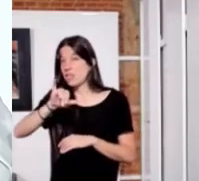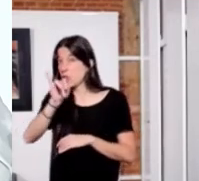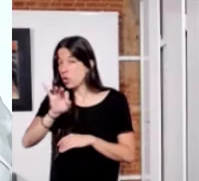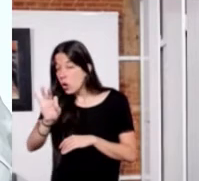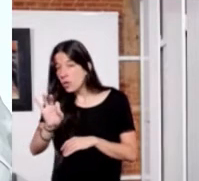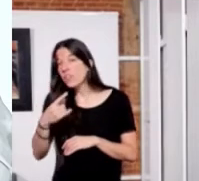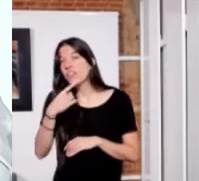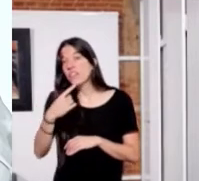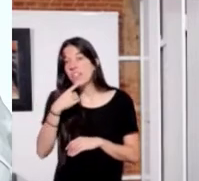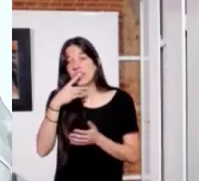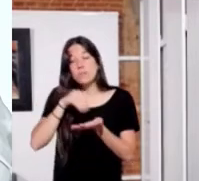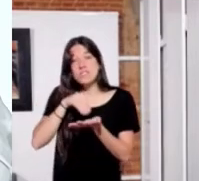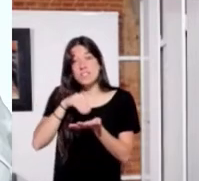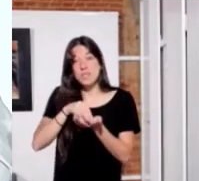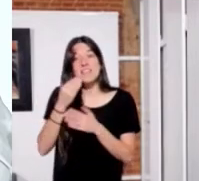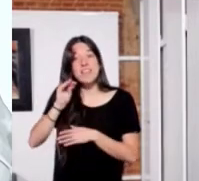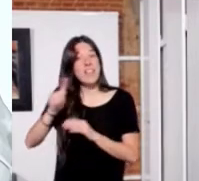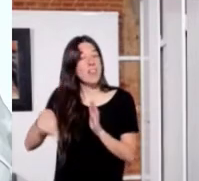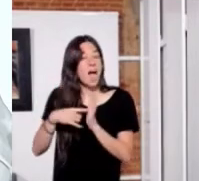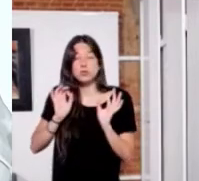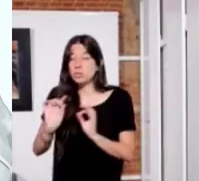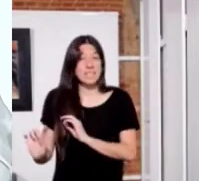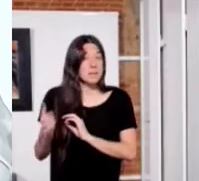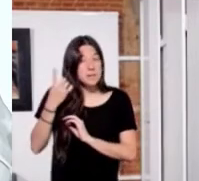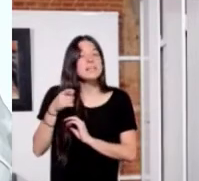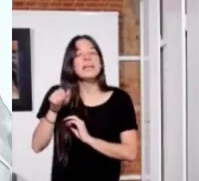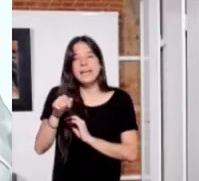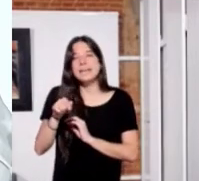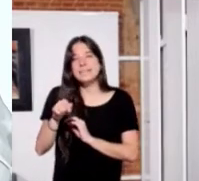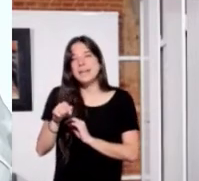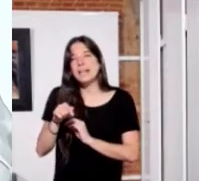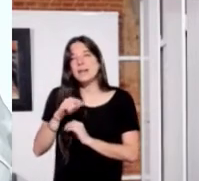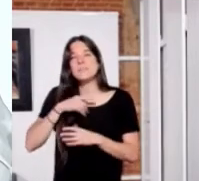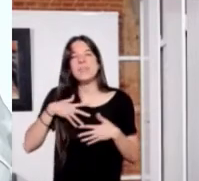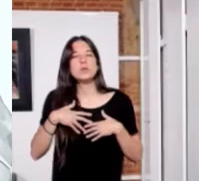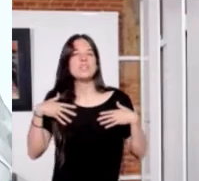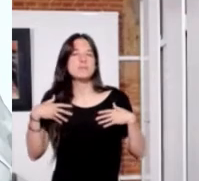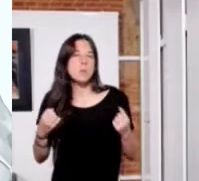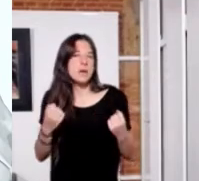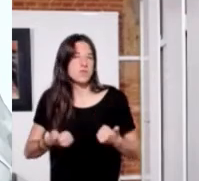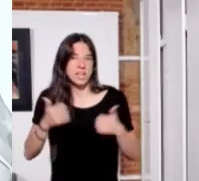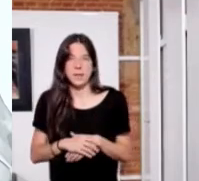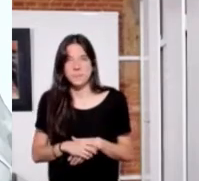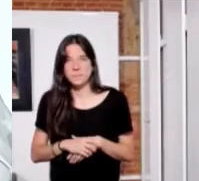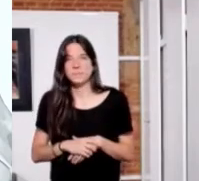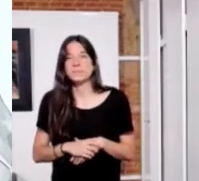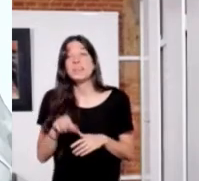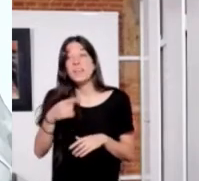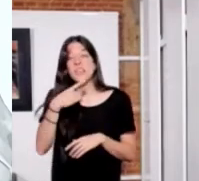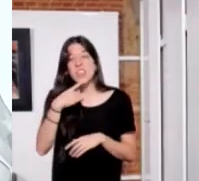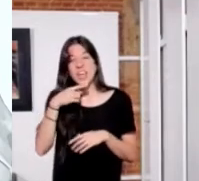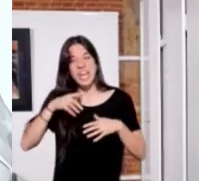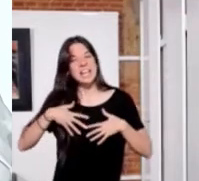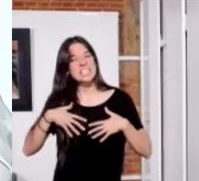veces la frialdad más absoluta es el emotivismo más fuerte. Él dice que sentimentalismo